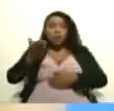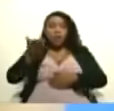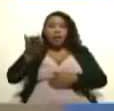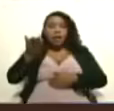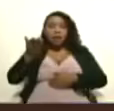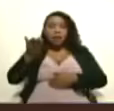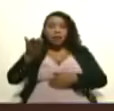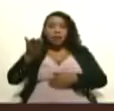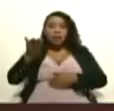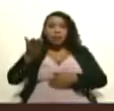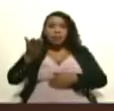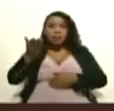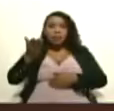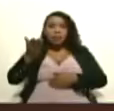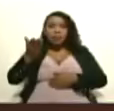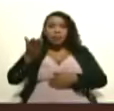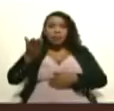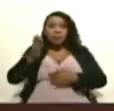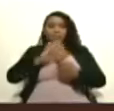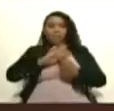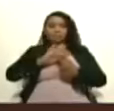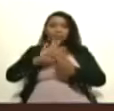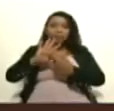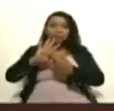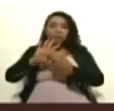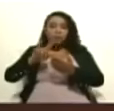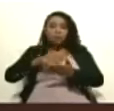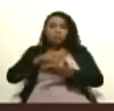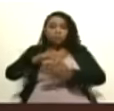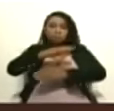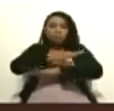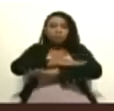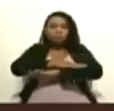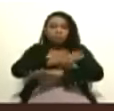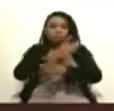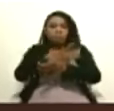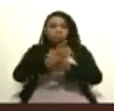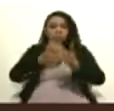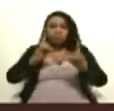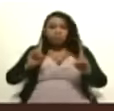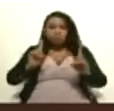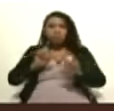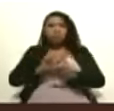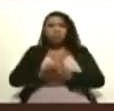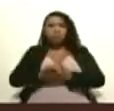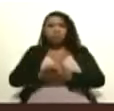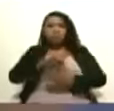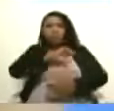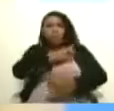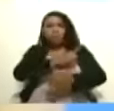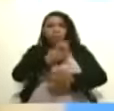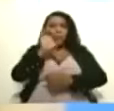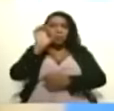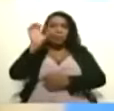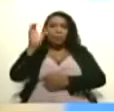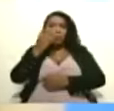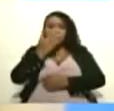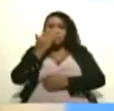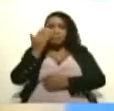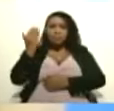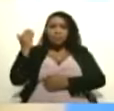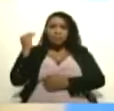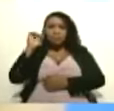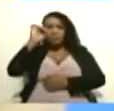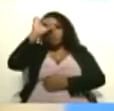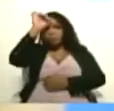esplendorosas de las demostraciones de civismo de democracia de participación y de fuerza patria el pasado